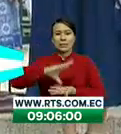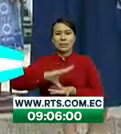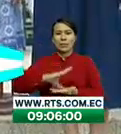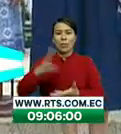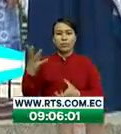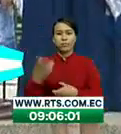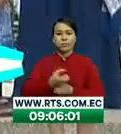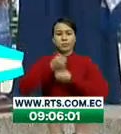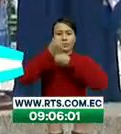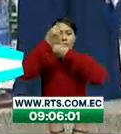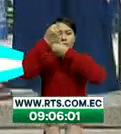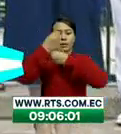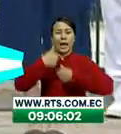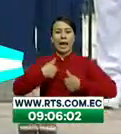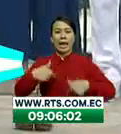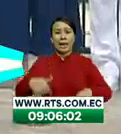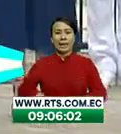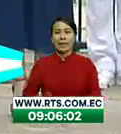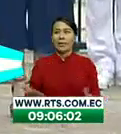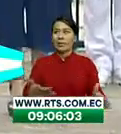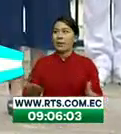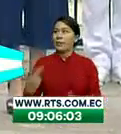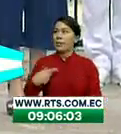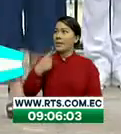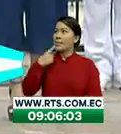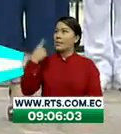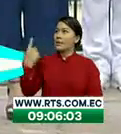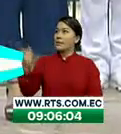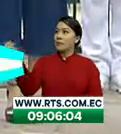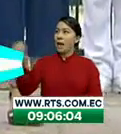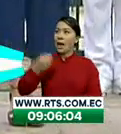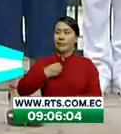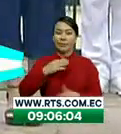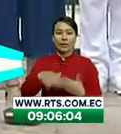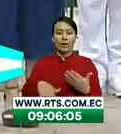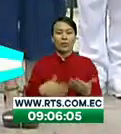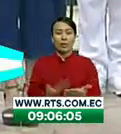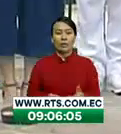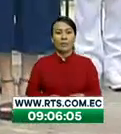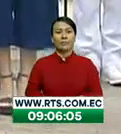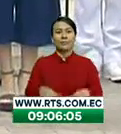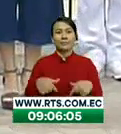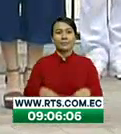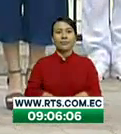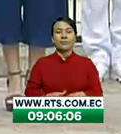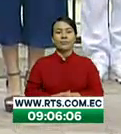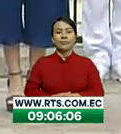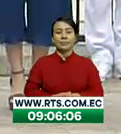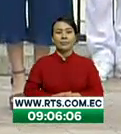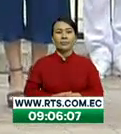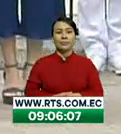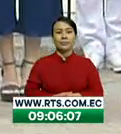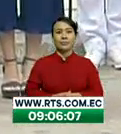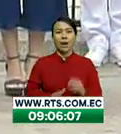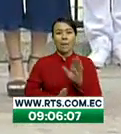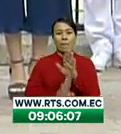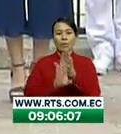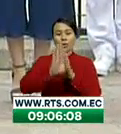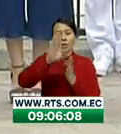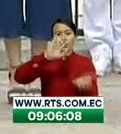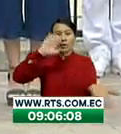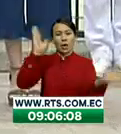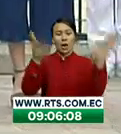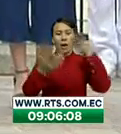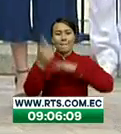que nos marca el camino para seguir avanzando en el progreso y el